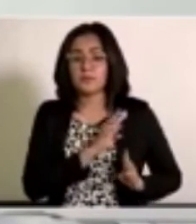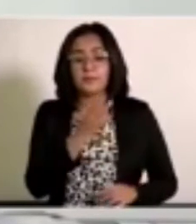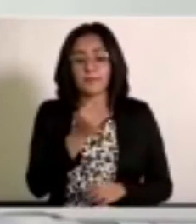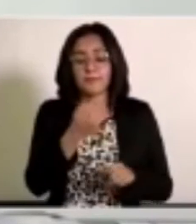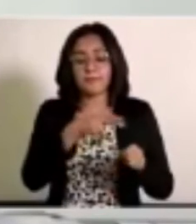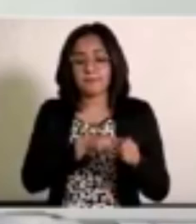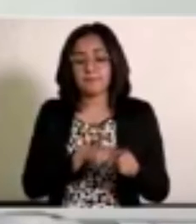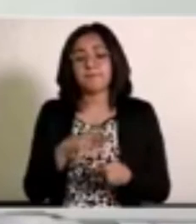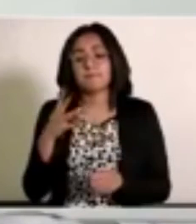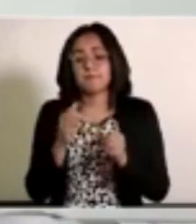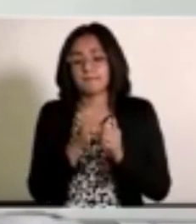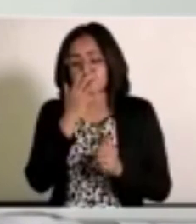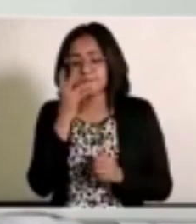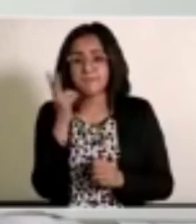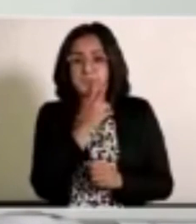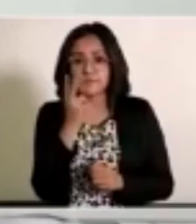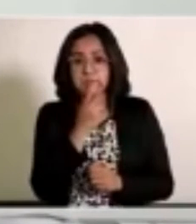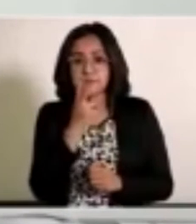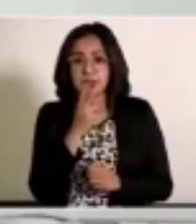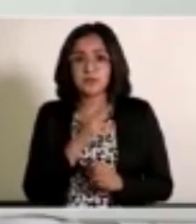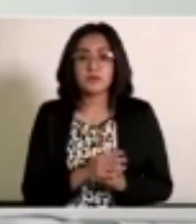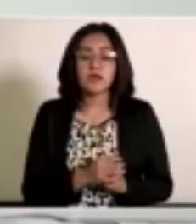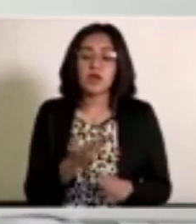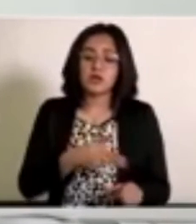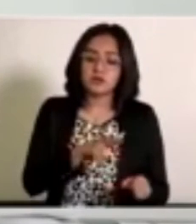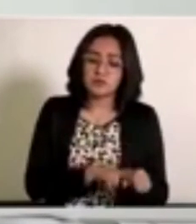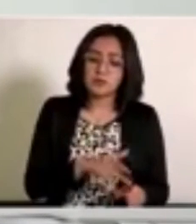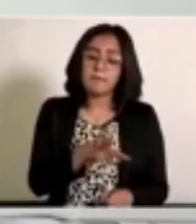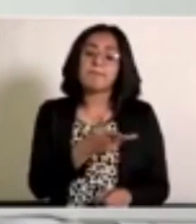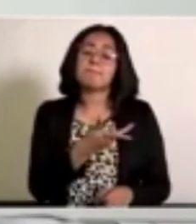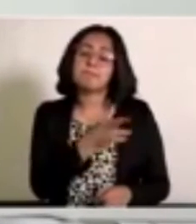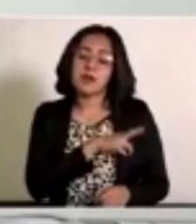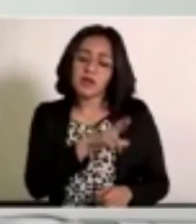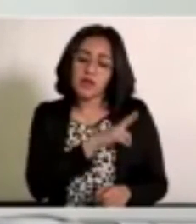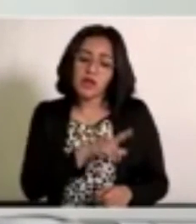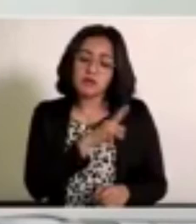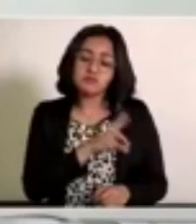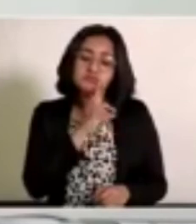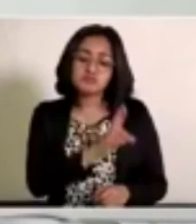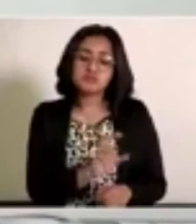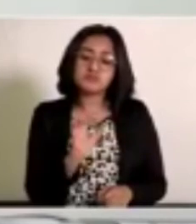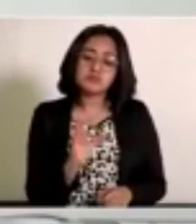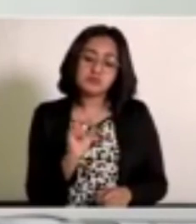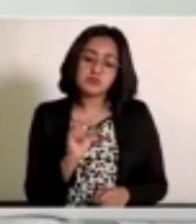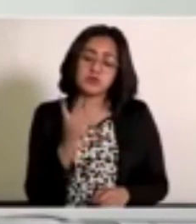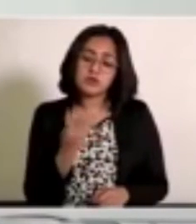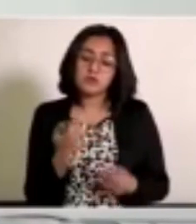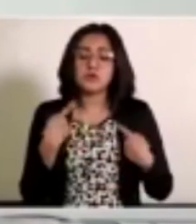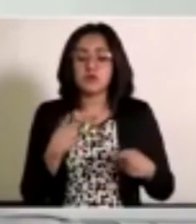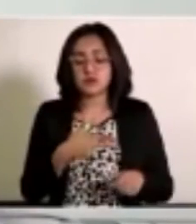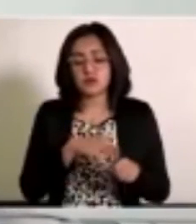9 pacientes, 4 con ventilación asistida. Los hospitales privados reportan 34 pacientes y 8